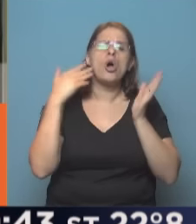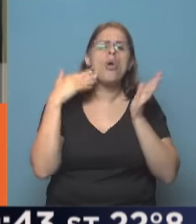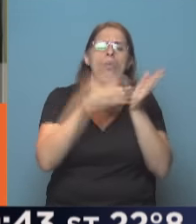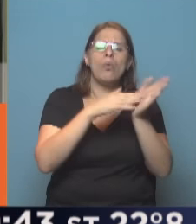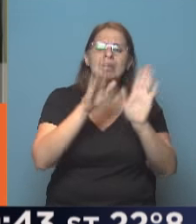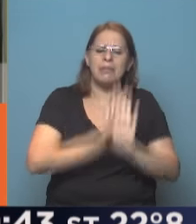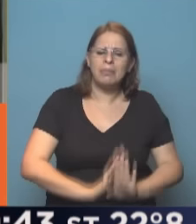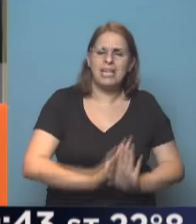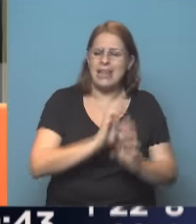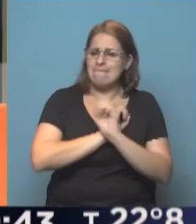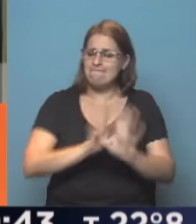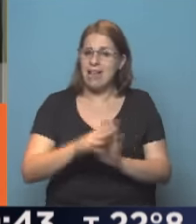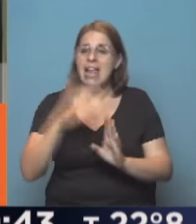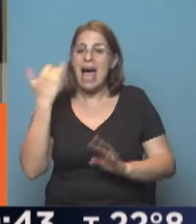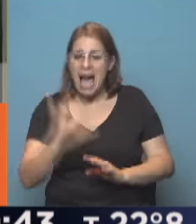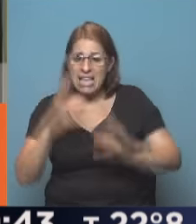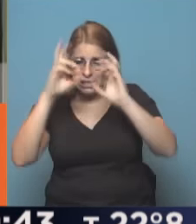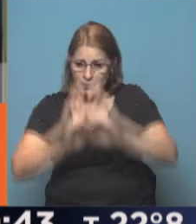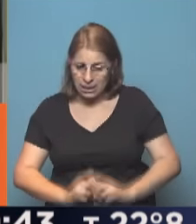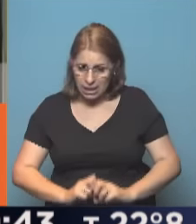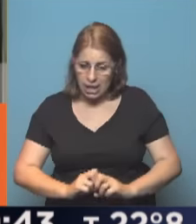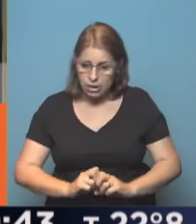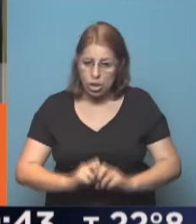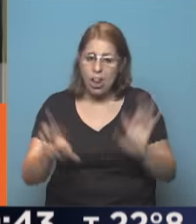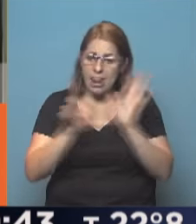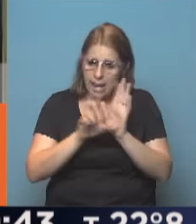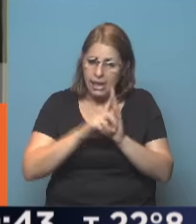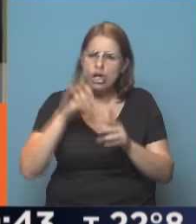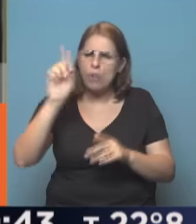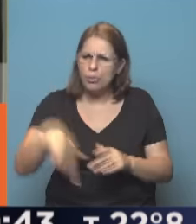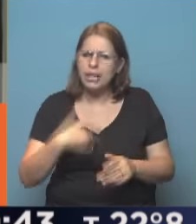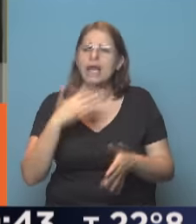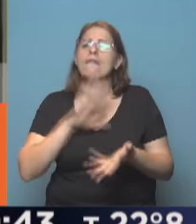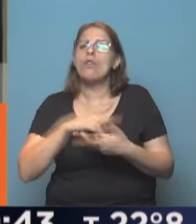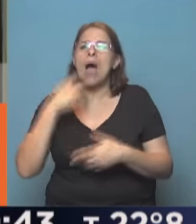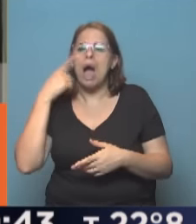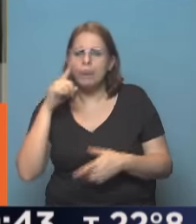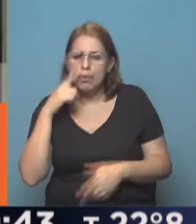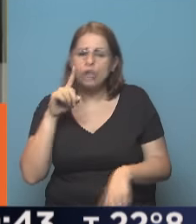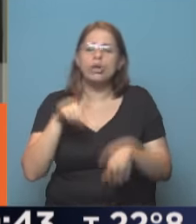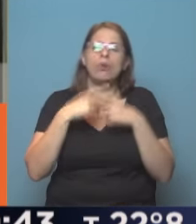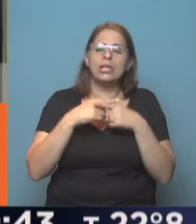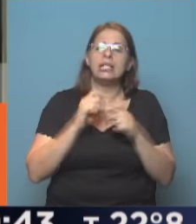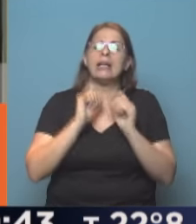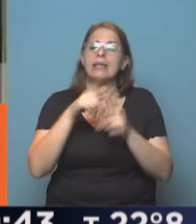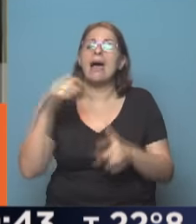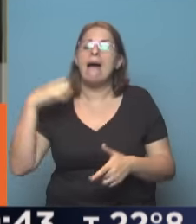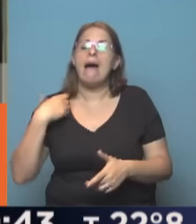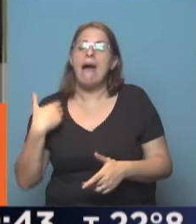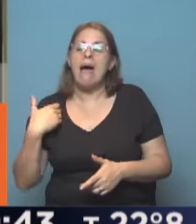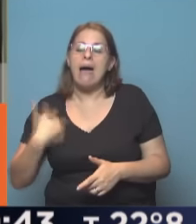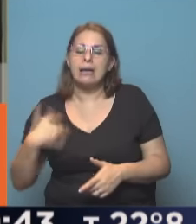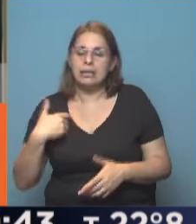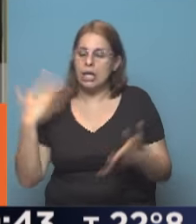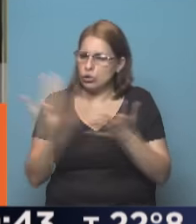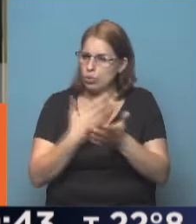investigación administrativa o judicial sobre si eso tuvo intencionalidad política para perjudicar a la Argentina, más allá de que ya se sabe